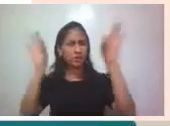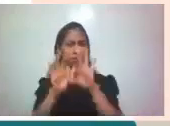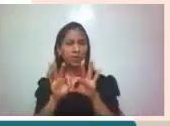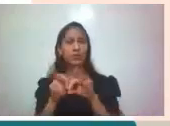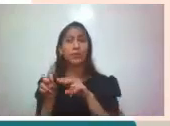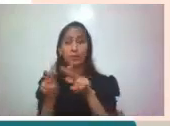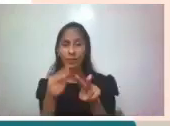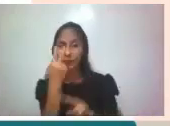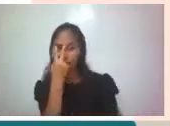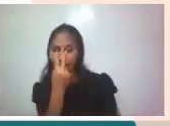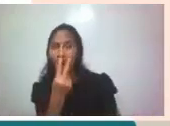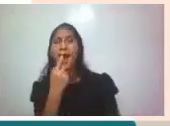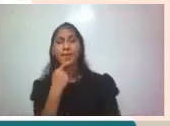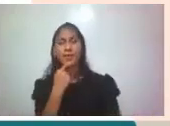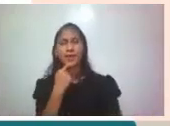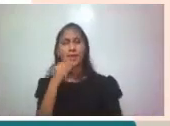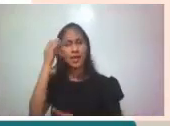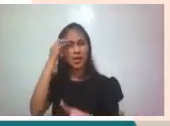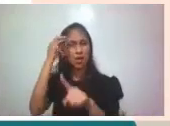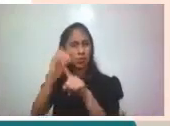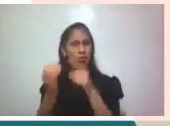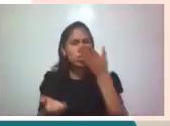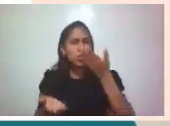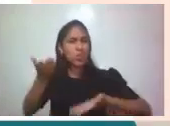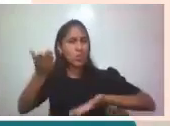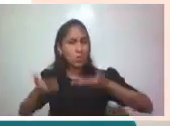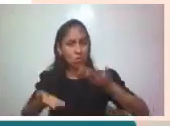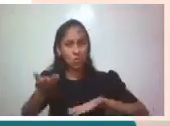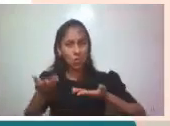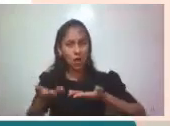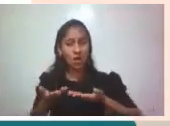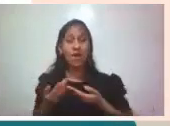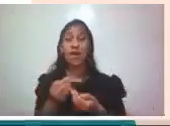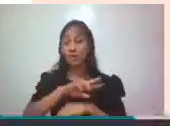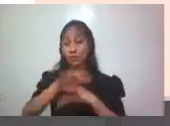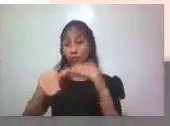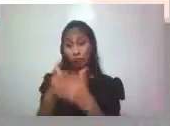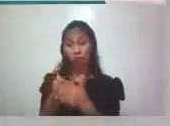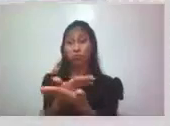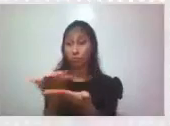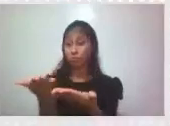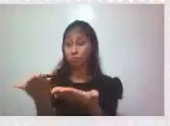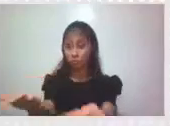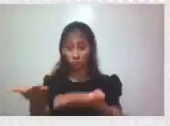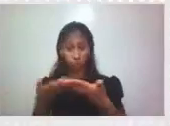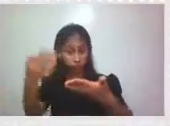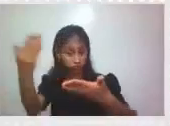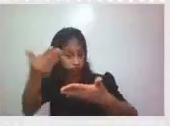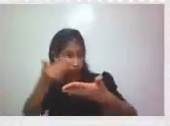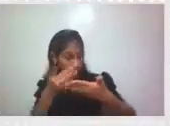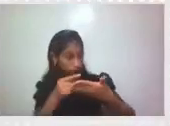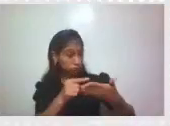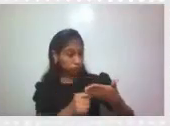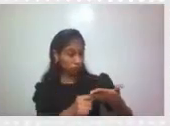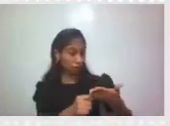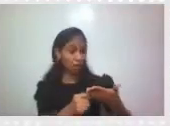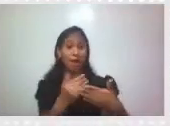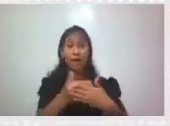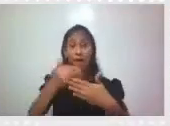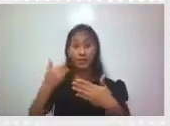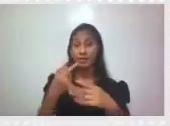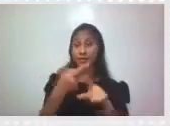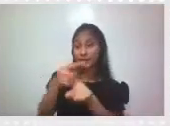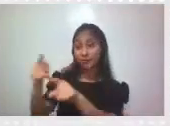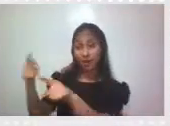sobre nuestro público objetivo. Nosotros recibimos distintas demandas de capacitación por parte de la ciudadanía en